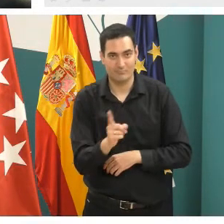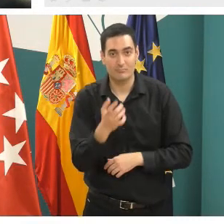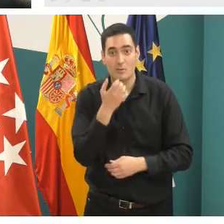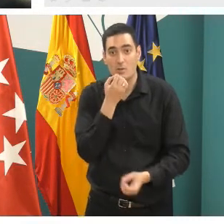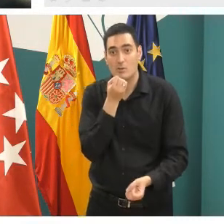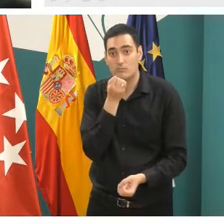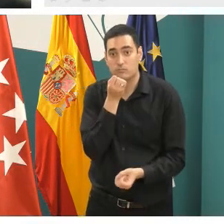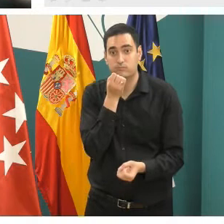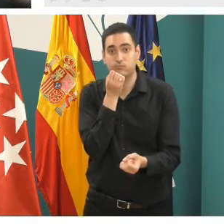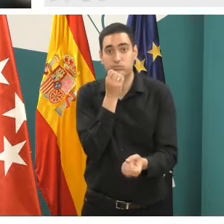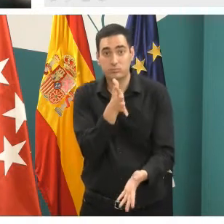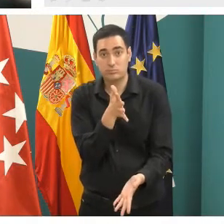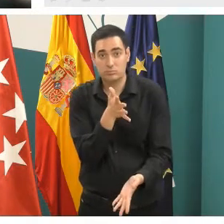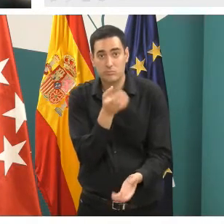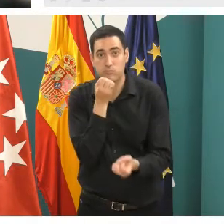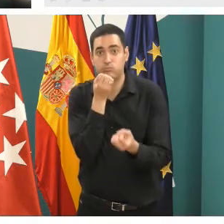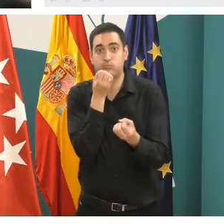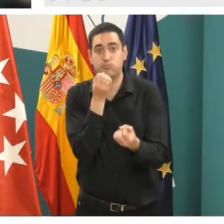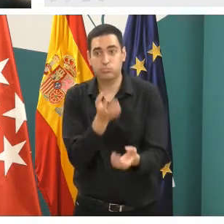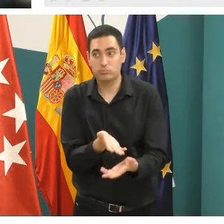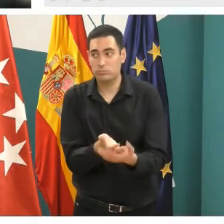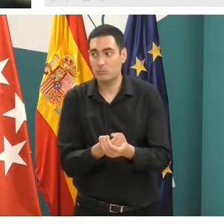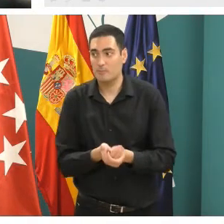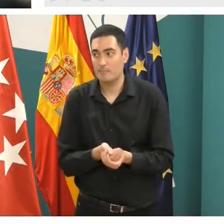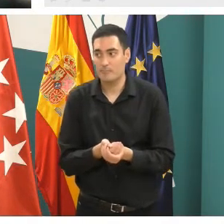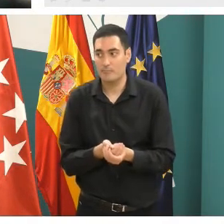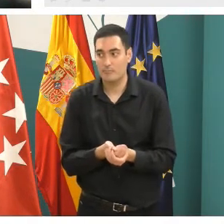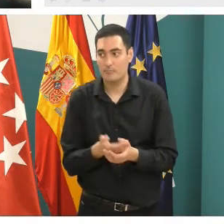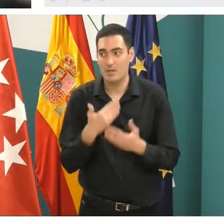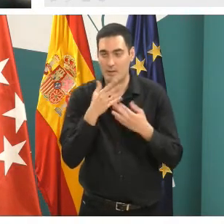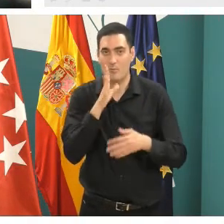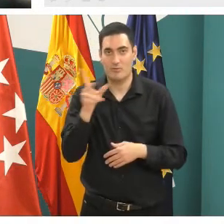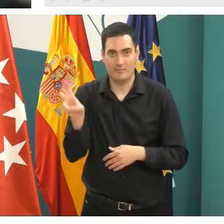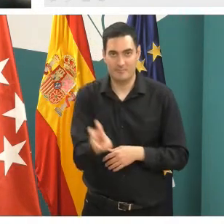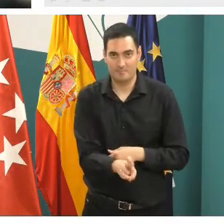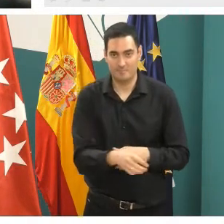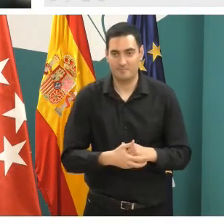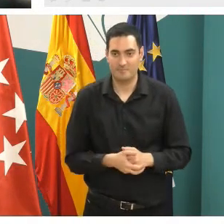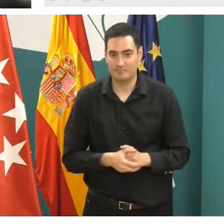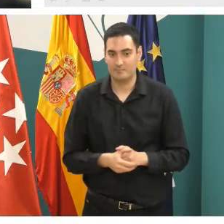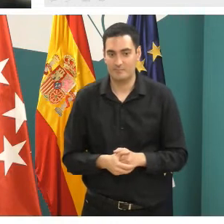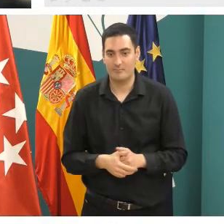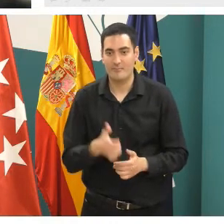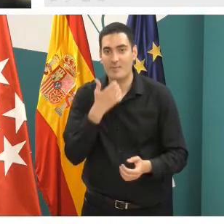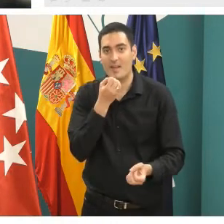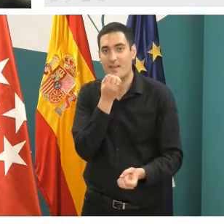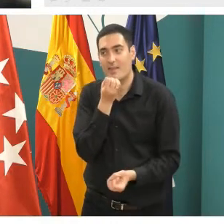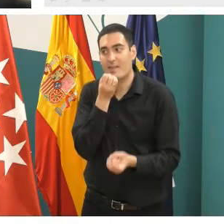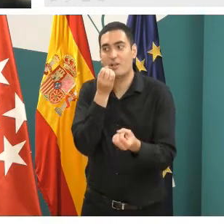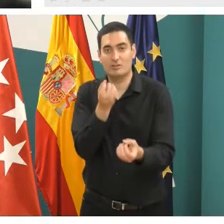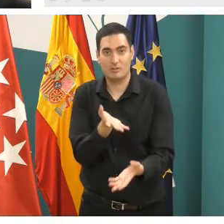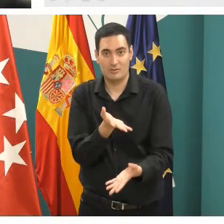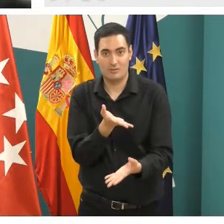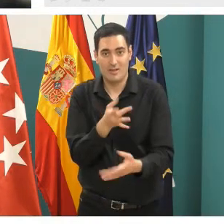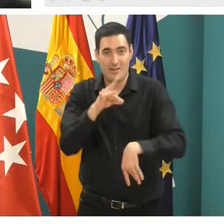diagnóstico de esta patología, adelante, Fuencisla, gracias por venir. Cuando llega el diagnóstico de